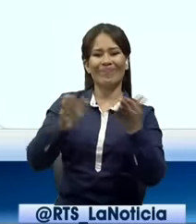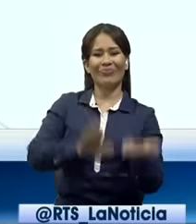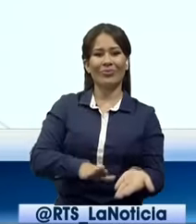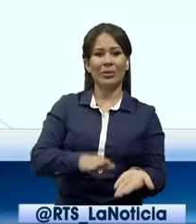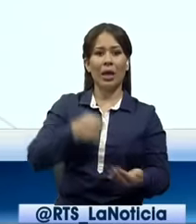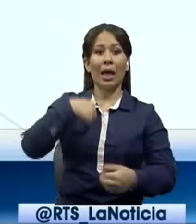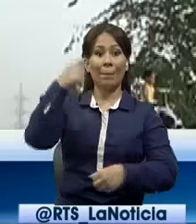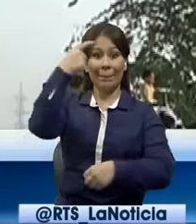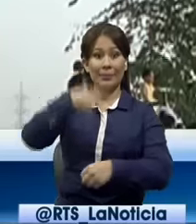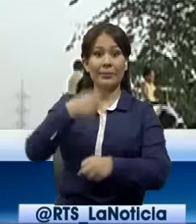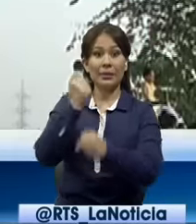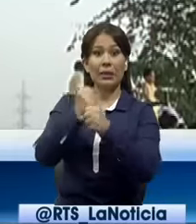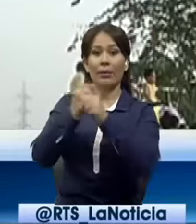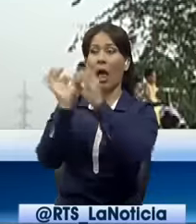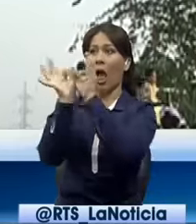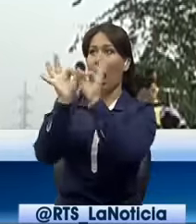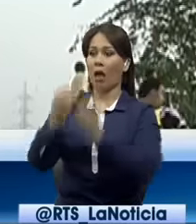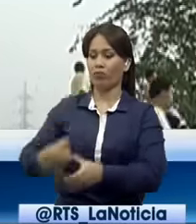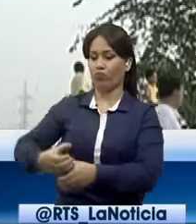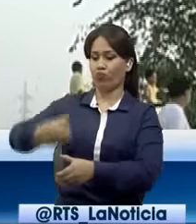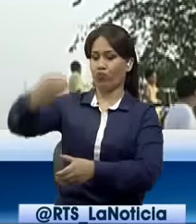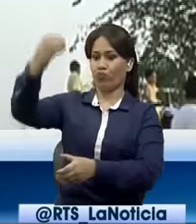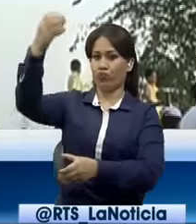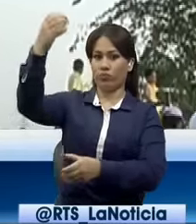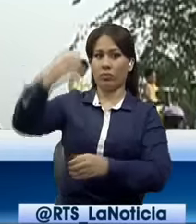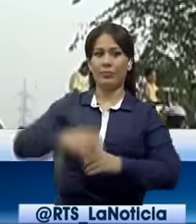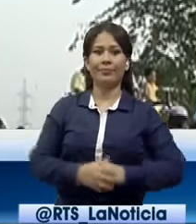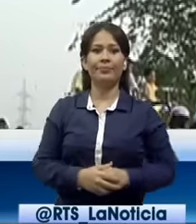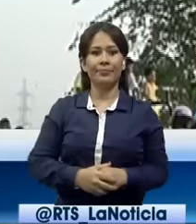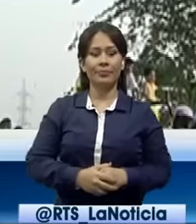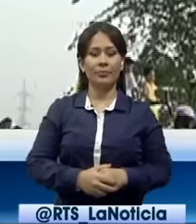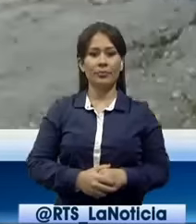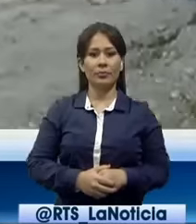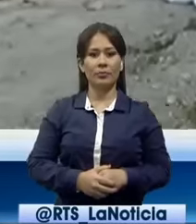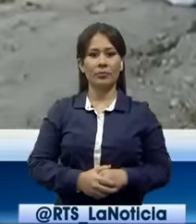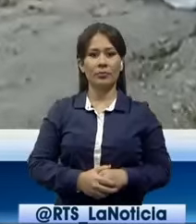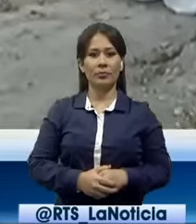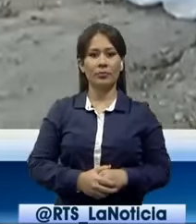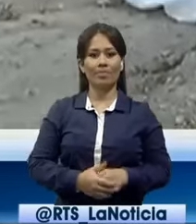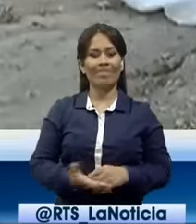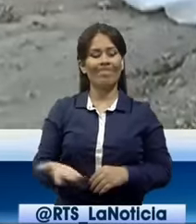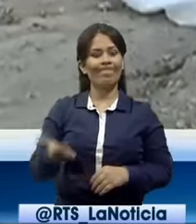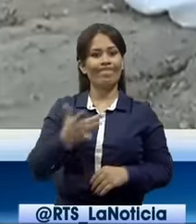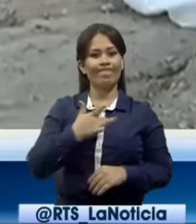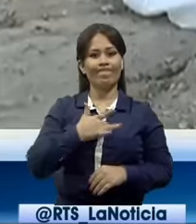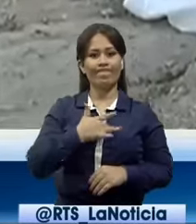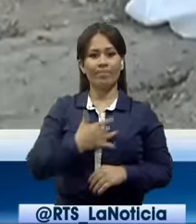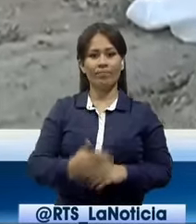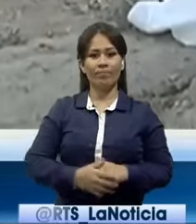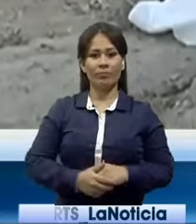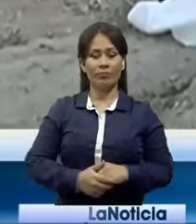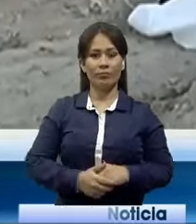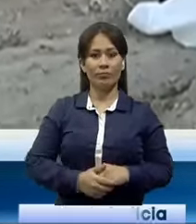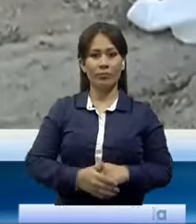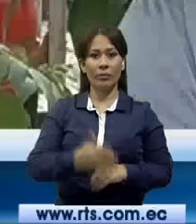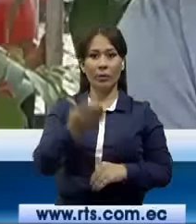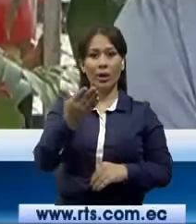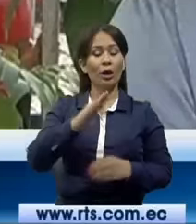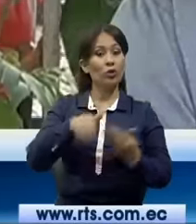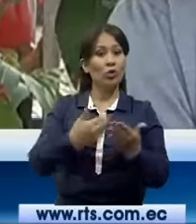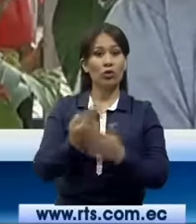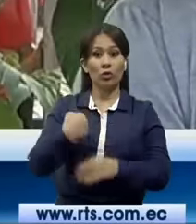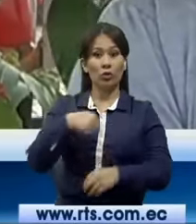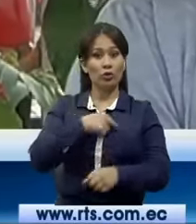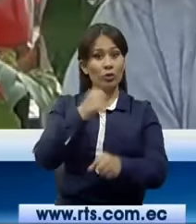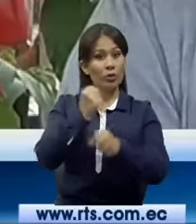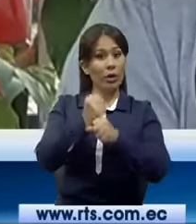en lo alto de este poste de hormigón. Él trabaja en alumbrado y la esposa en oficina. Ya tiene tiempo. Todos somos trabajadores viejos